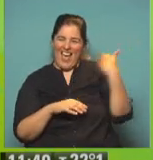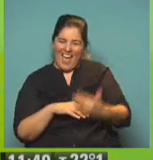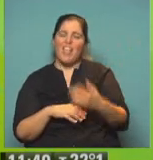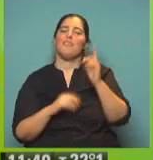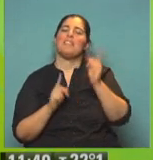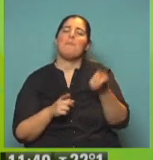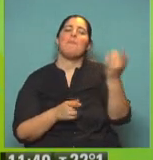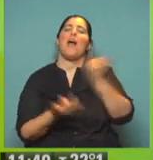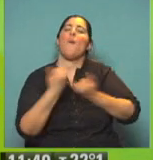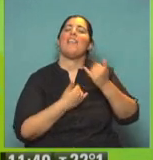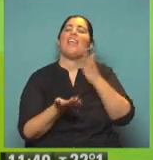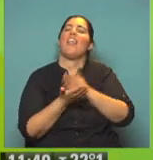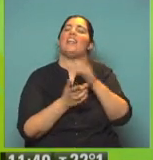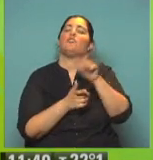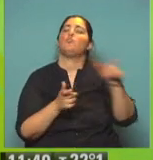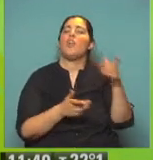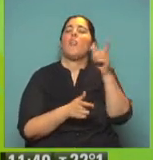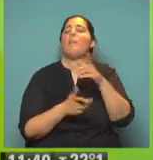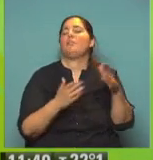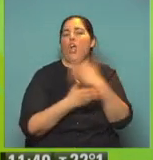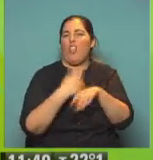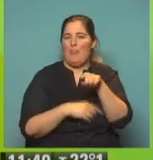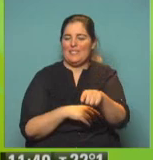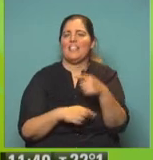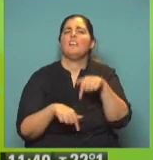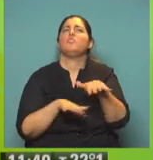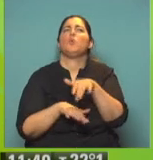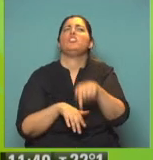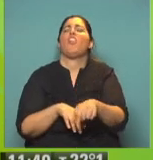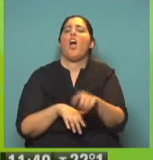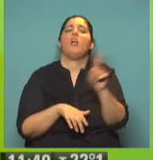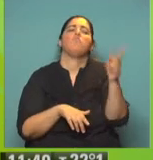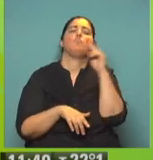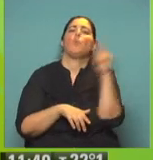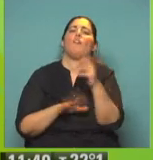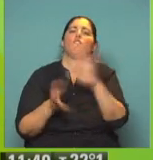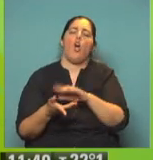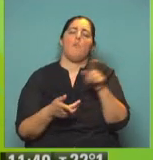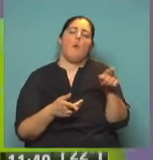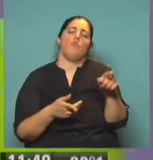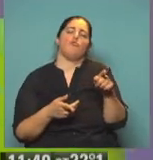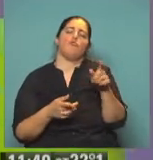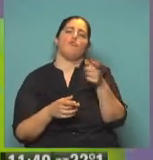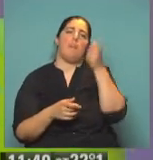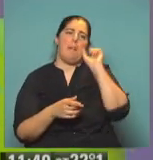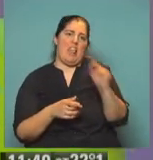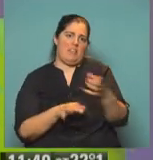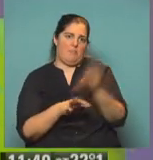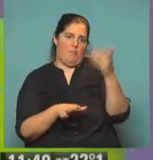hable de los derechos humanos de las personas con discapacidad. ¿En qué situación se encuentran, según tu visión, que sos una experta en